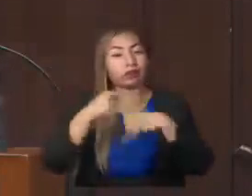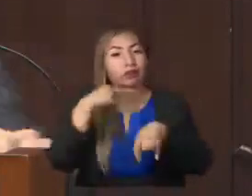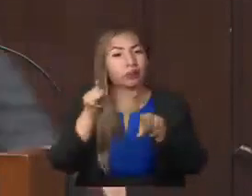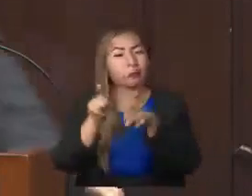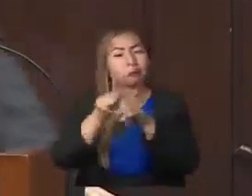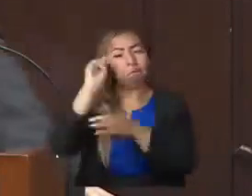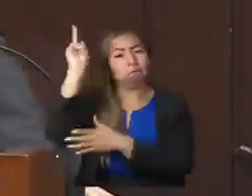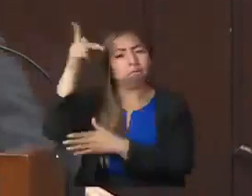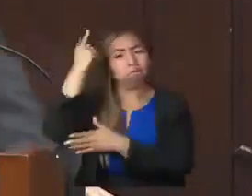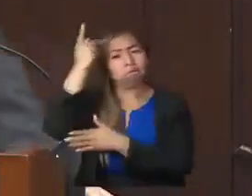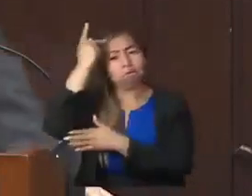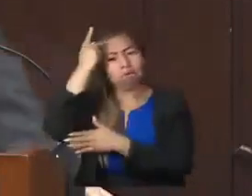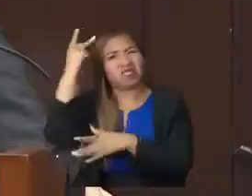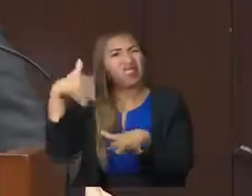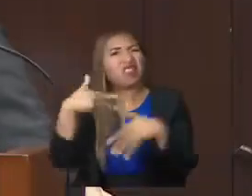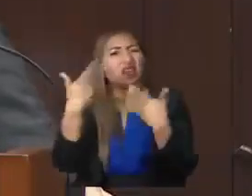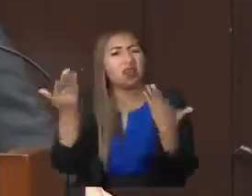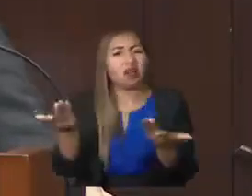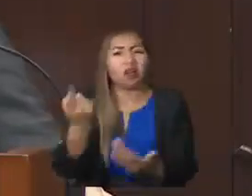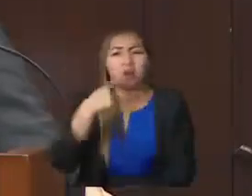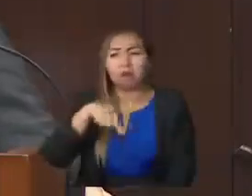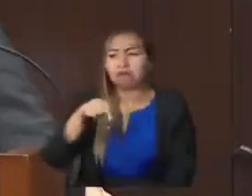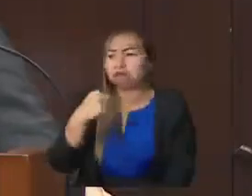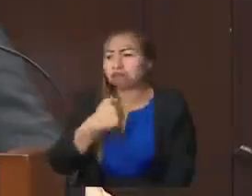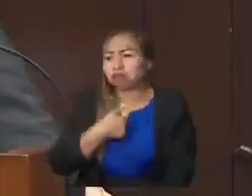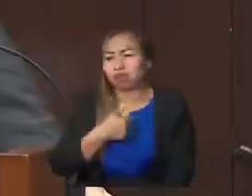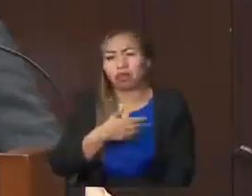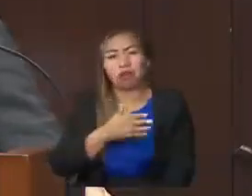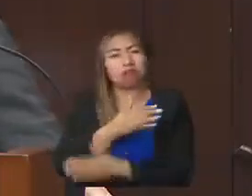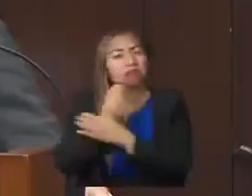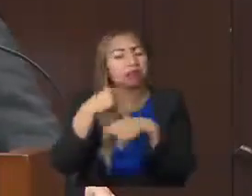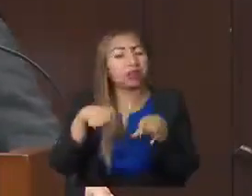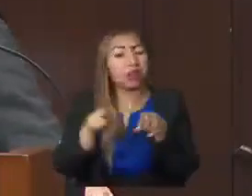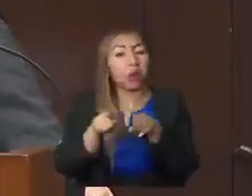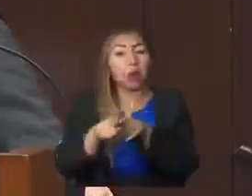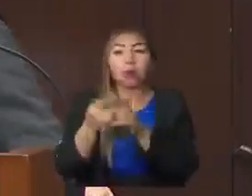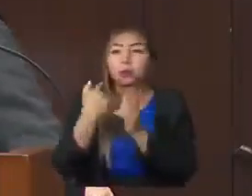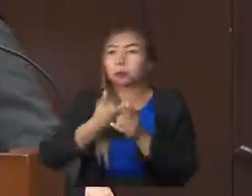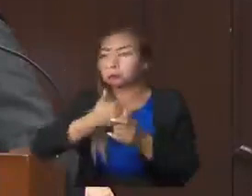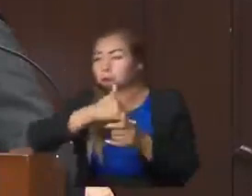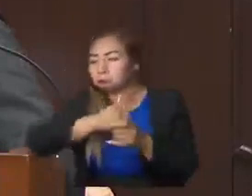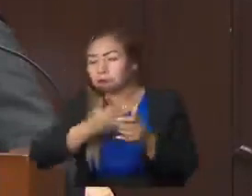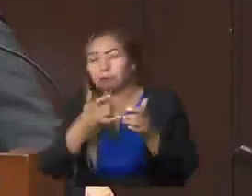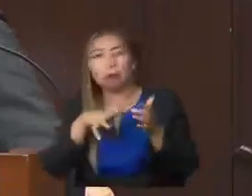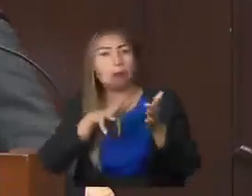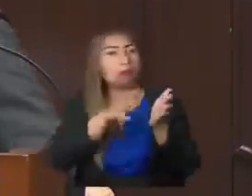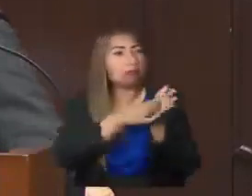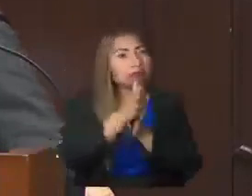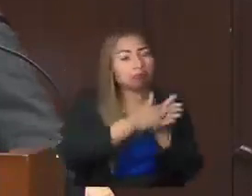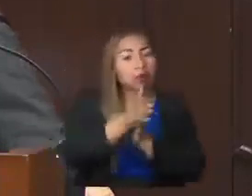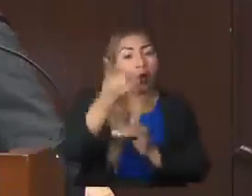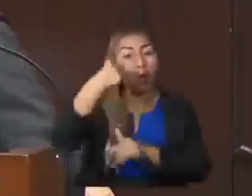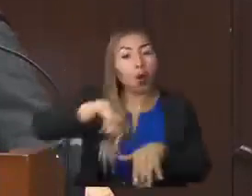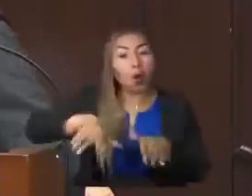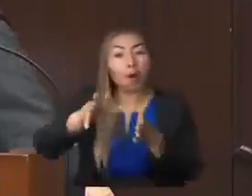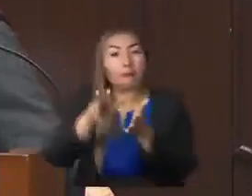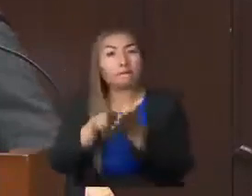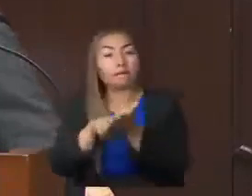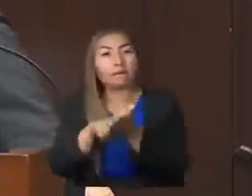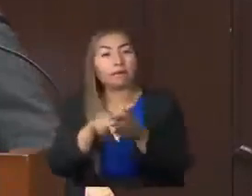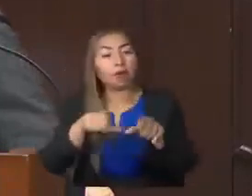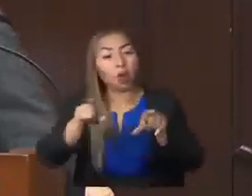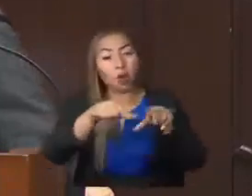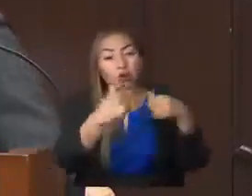que es la felicidad. Yo aprovecho para felicitar la participación de la banda La Primavera